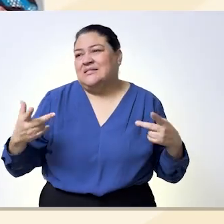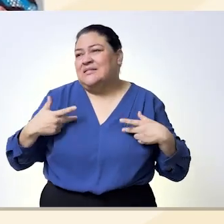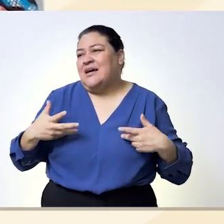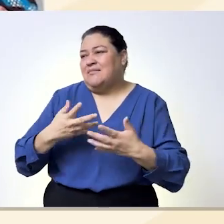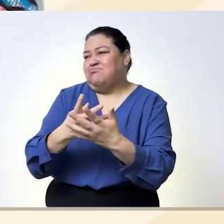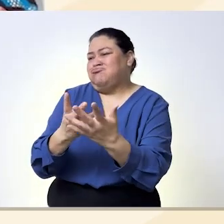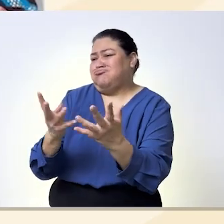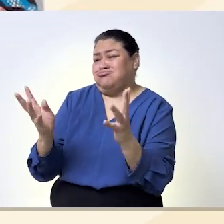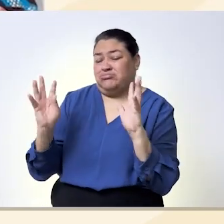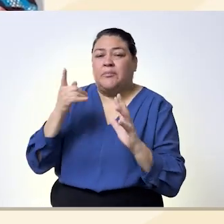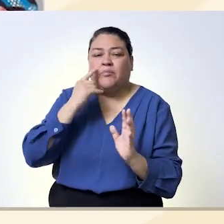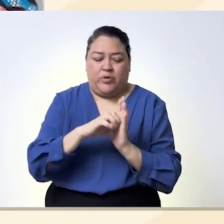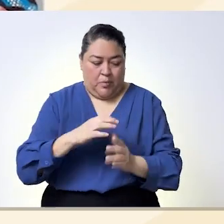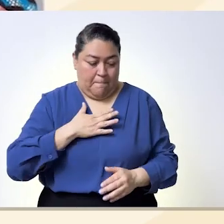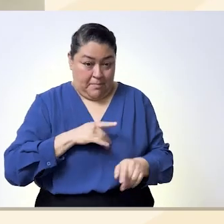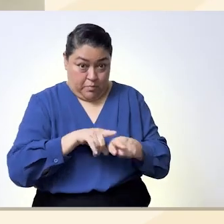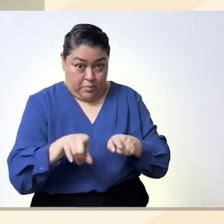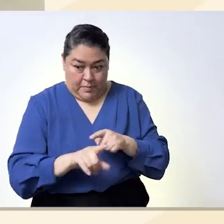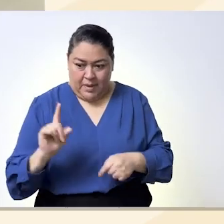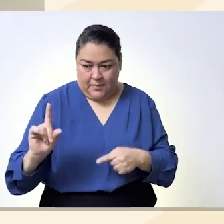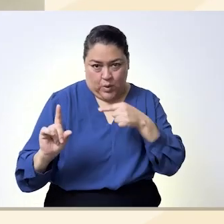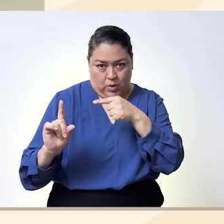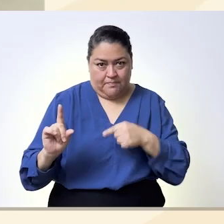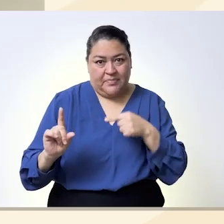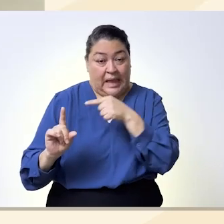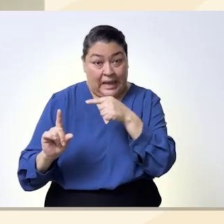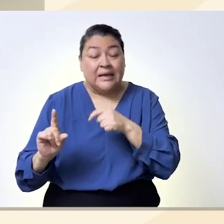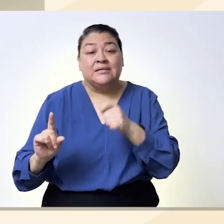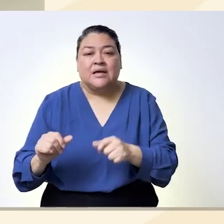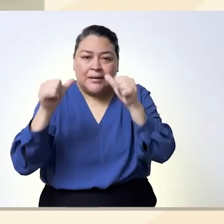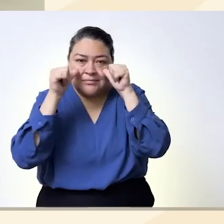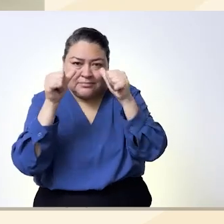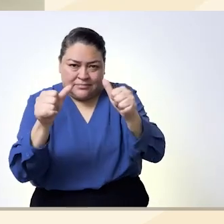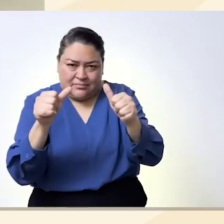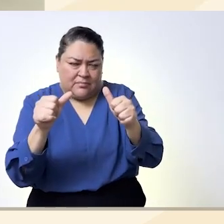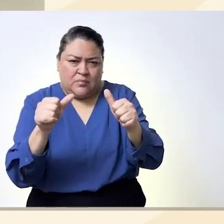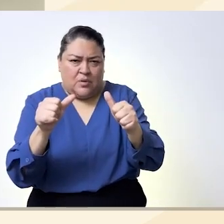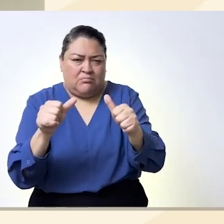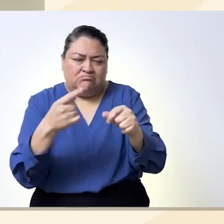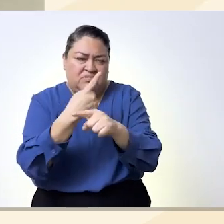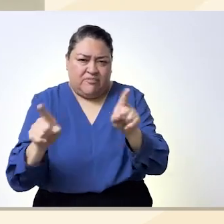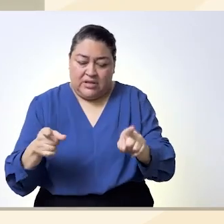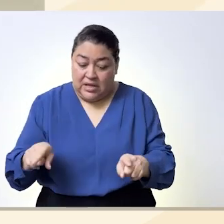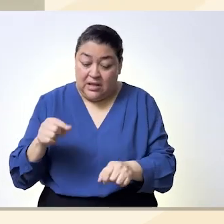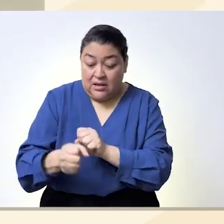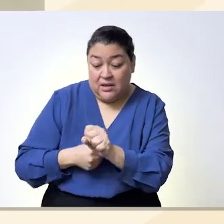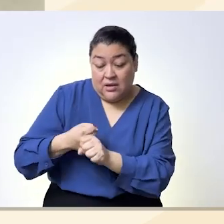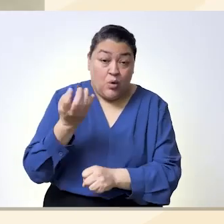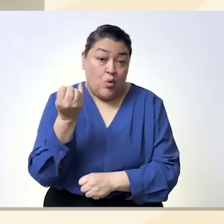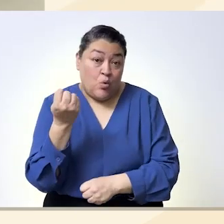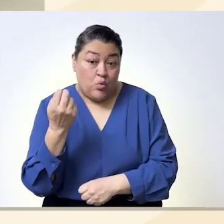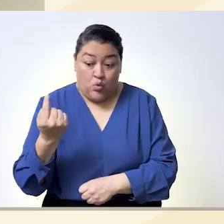su diagnóstico de atención divergente como a los 9 años, porque justo iba reprobando absolutamente